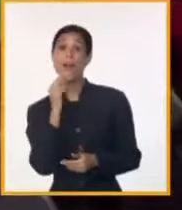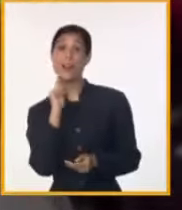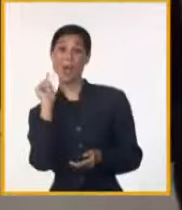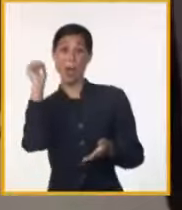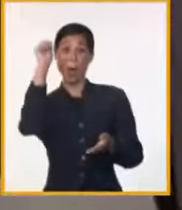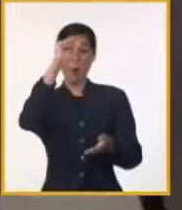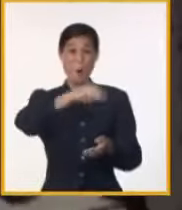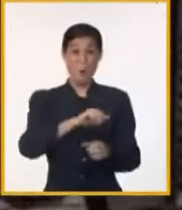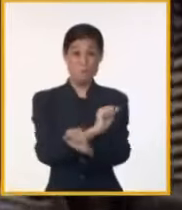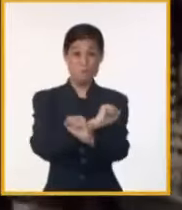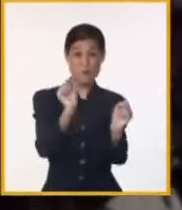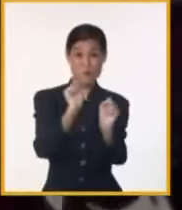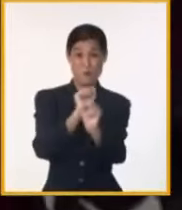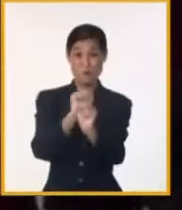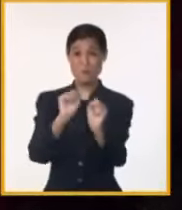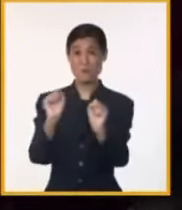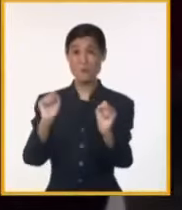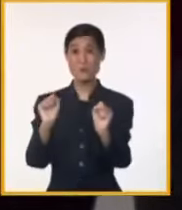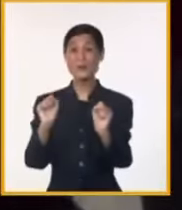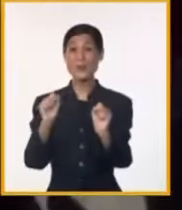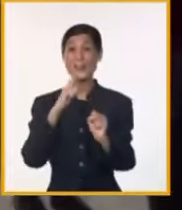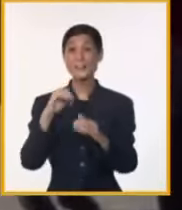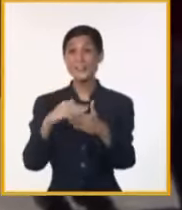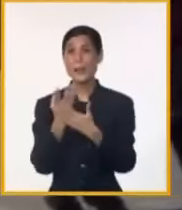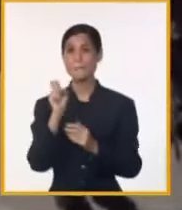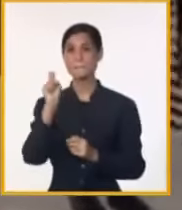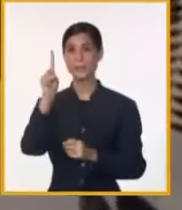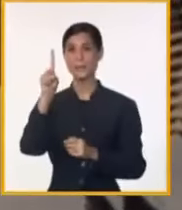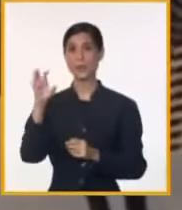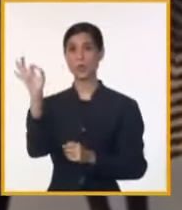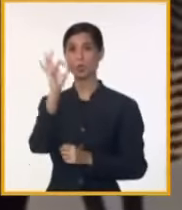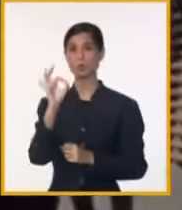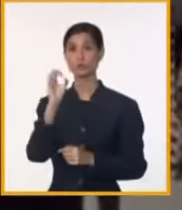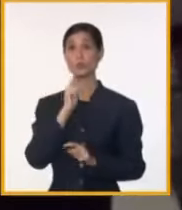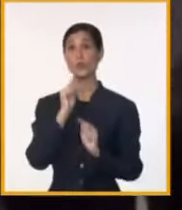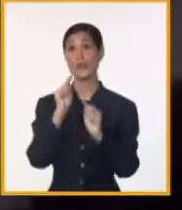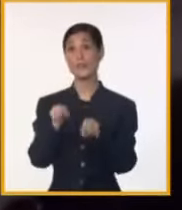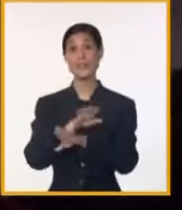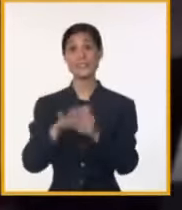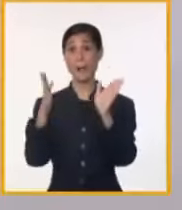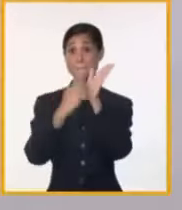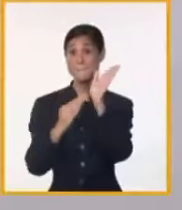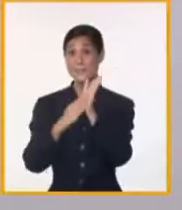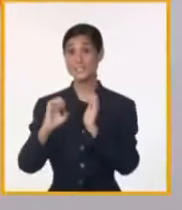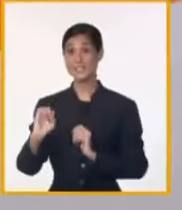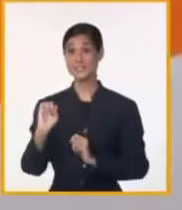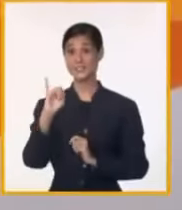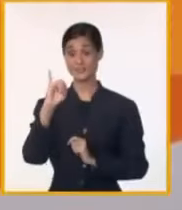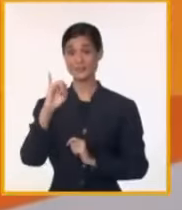Israel el primero de octubre su segundo ataque directo contra el país en menos de 6